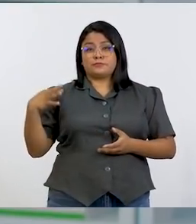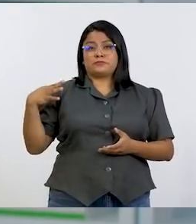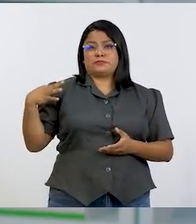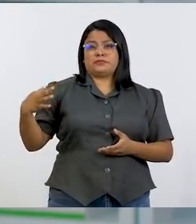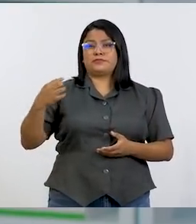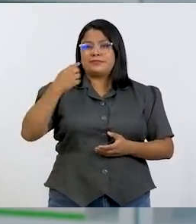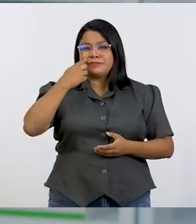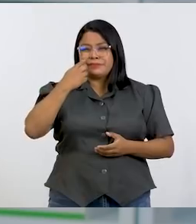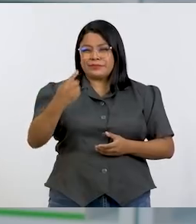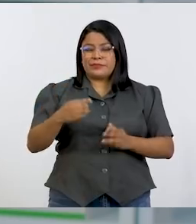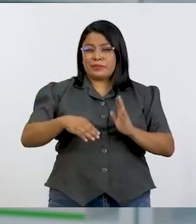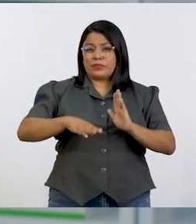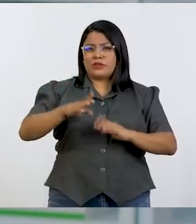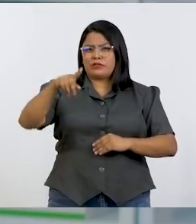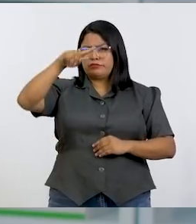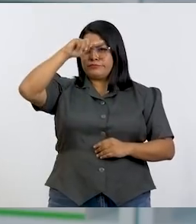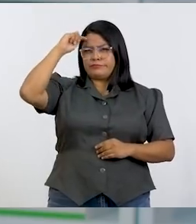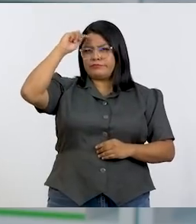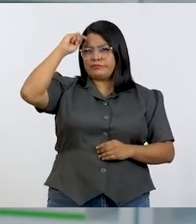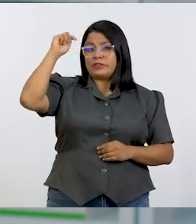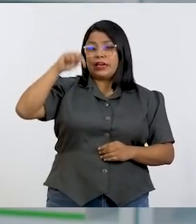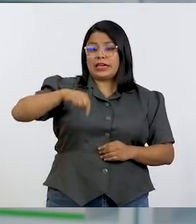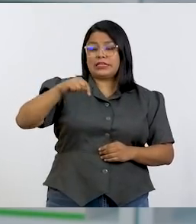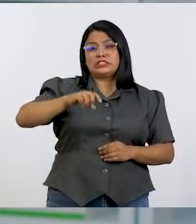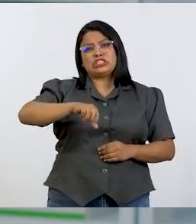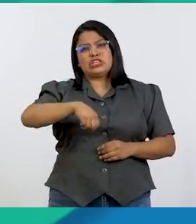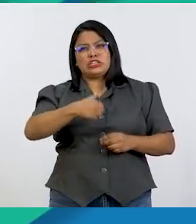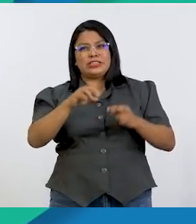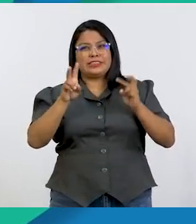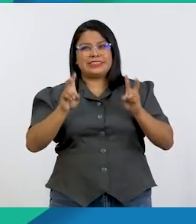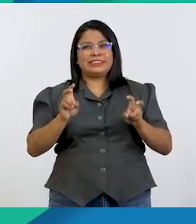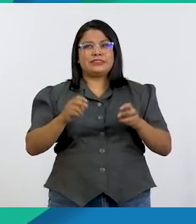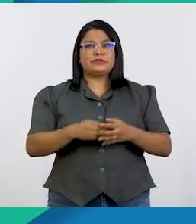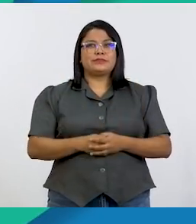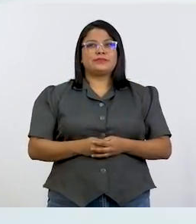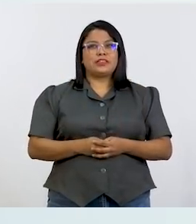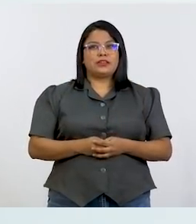que te quedes conmigo para que trabajemos este y otro tema.